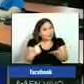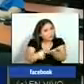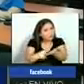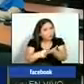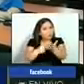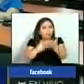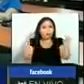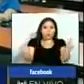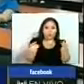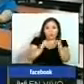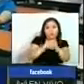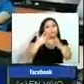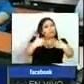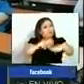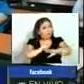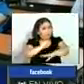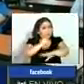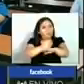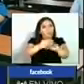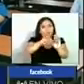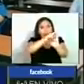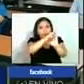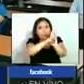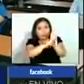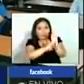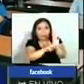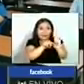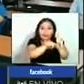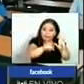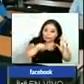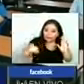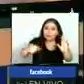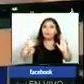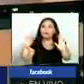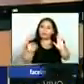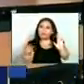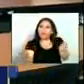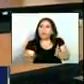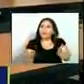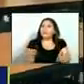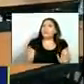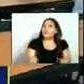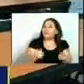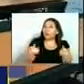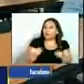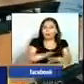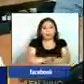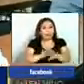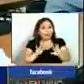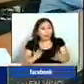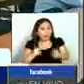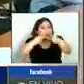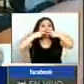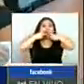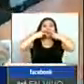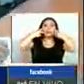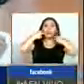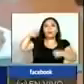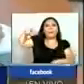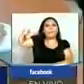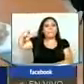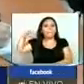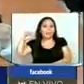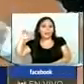establecieron lineamientos que estos centros médicos deberán seguir, uno de ellos que solo se realiza en análisis de tipo